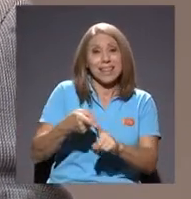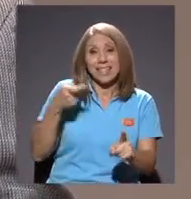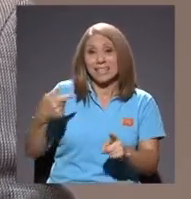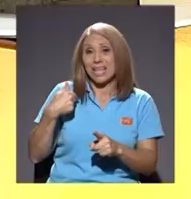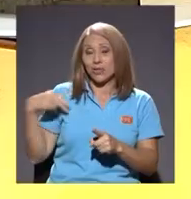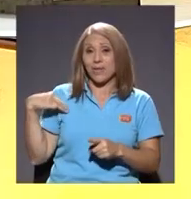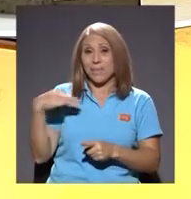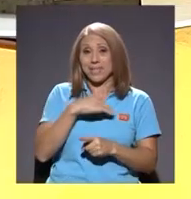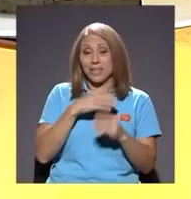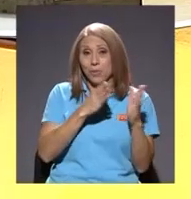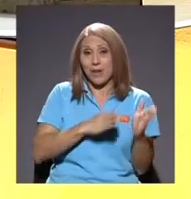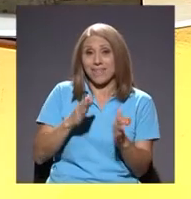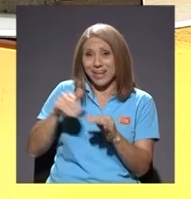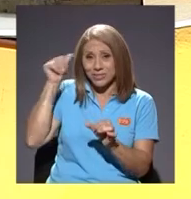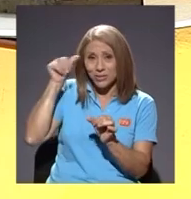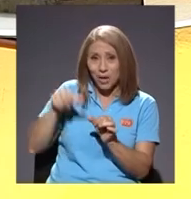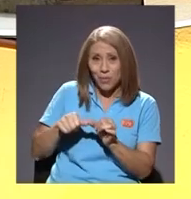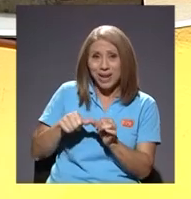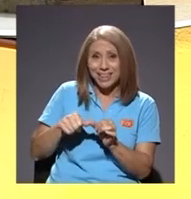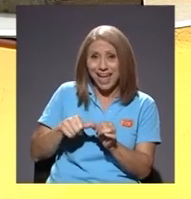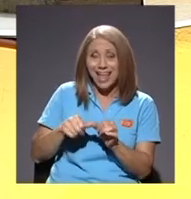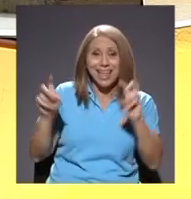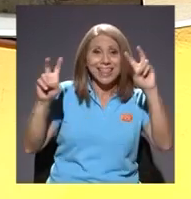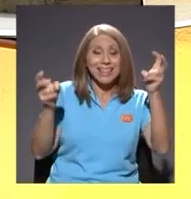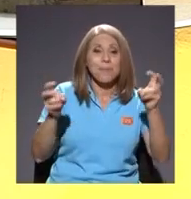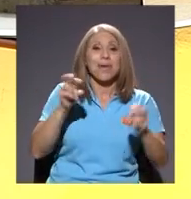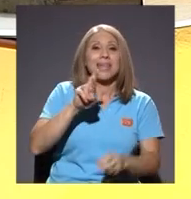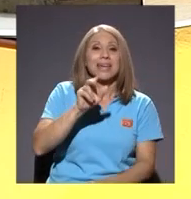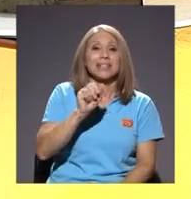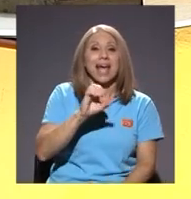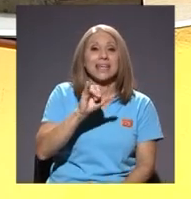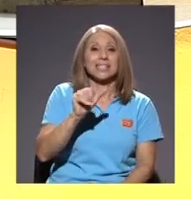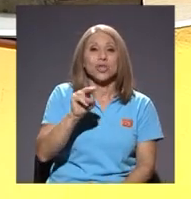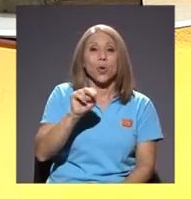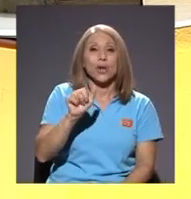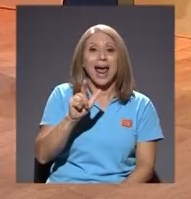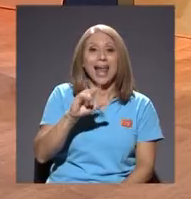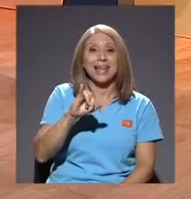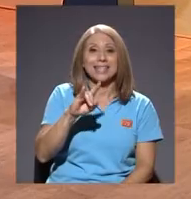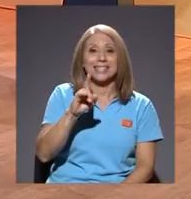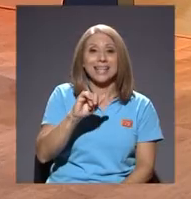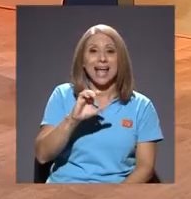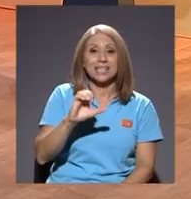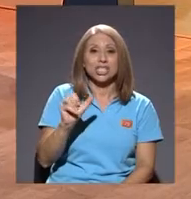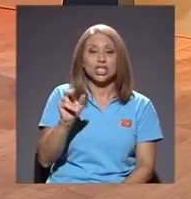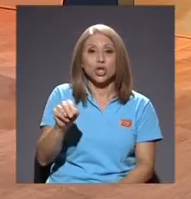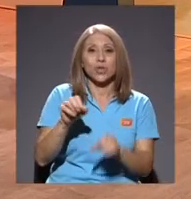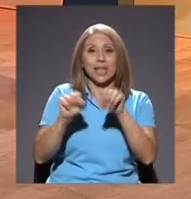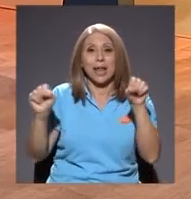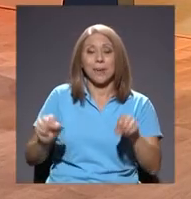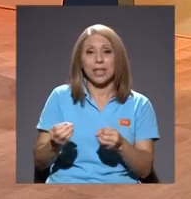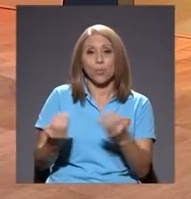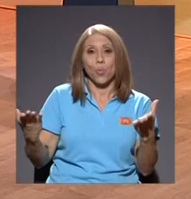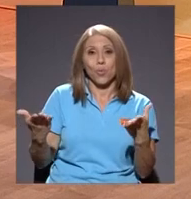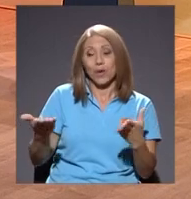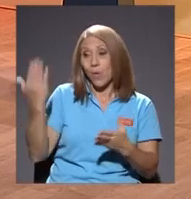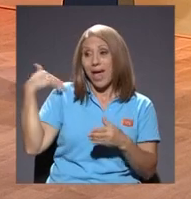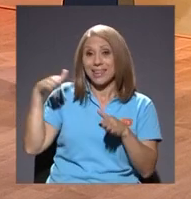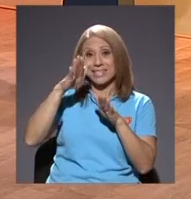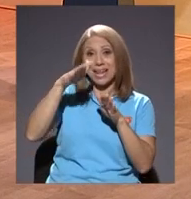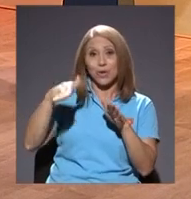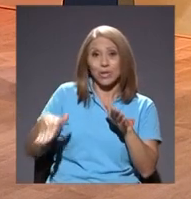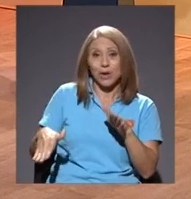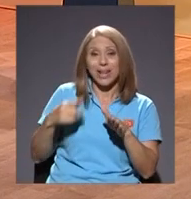de la racionalización del aparato público que tenemos la culturalidad de iguales rodilla no